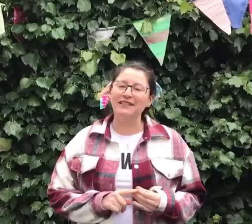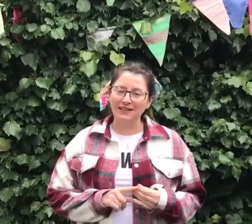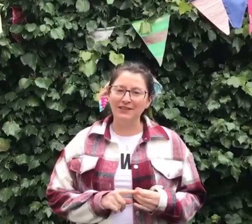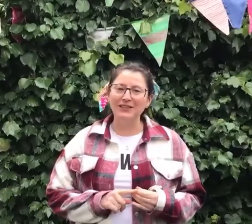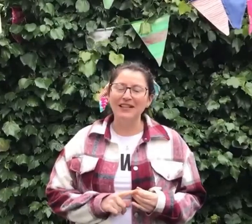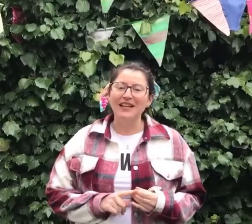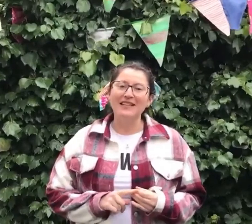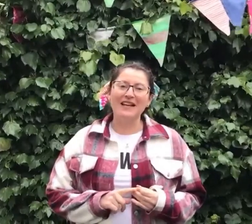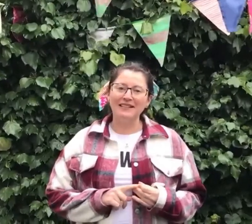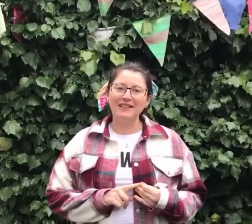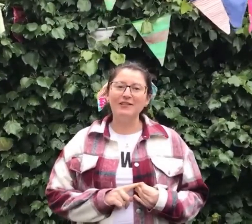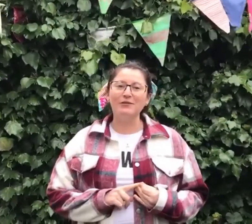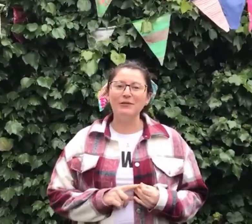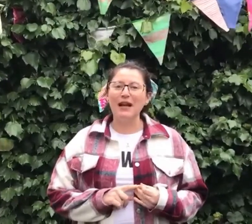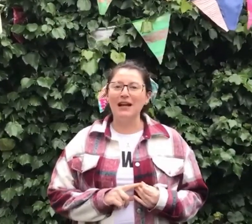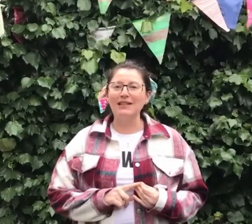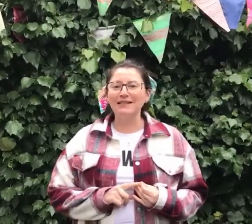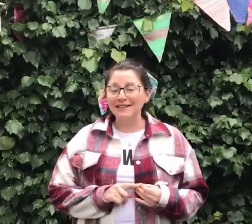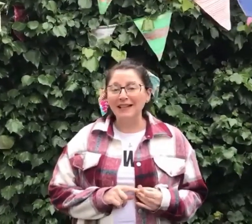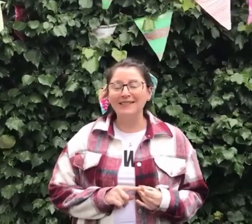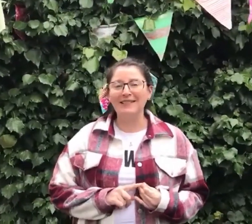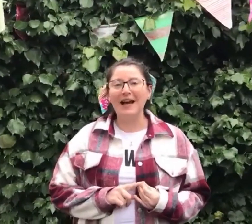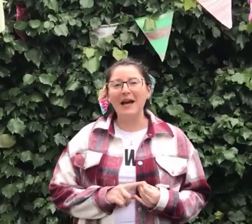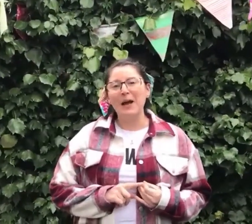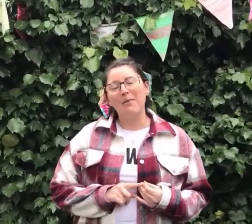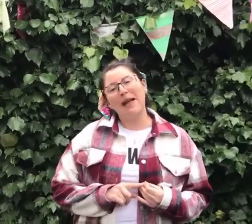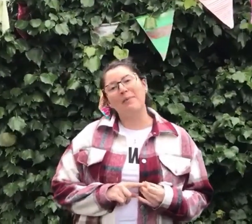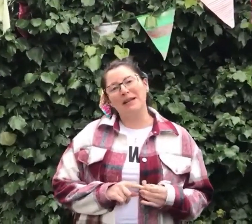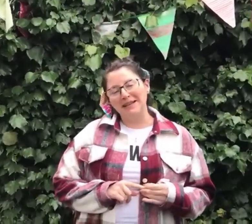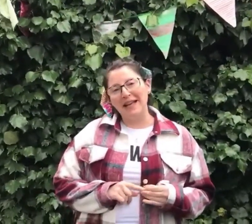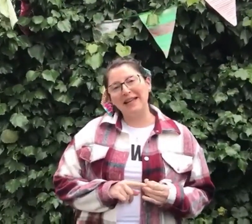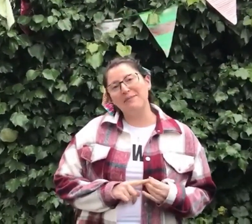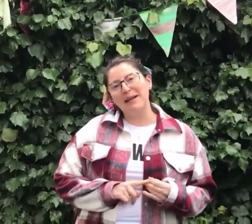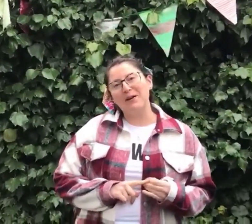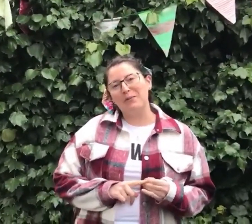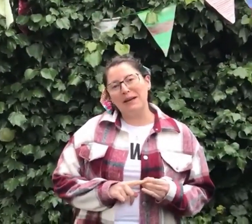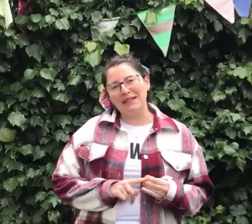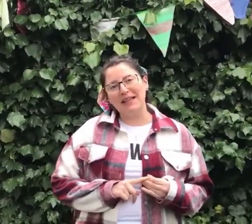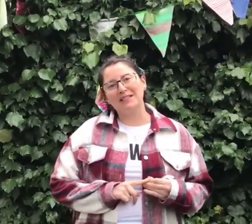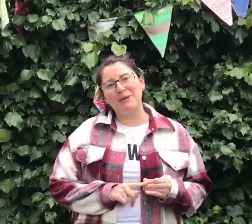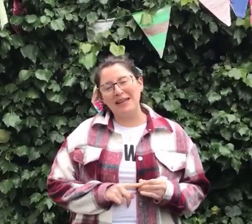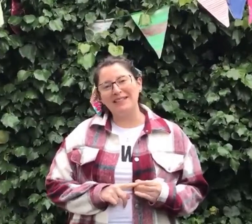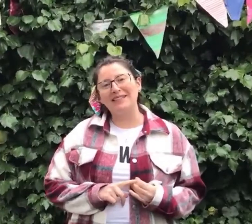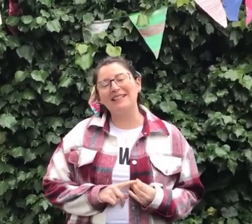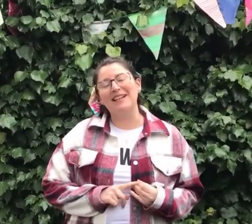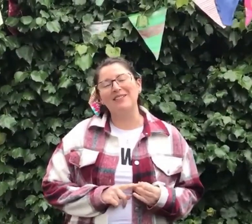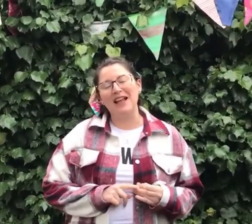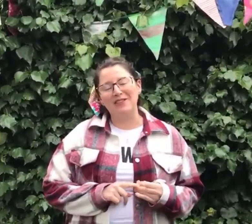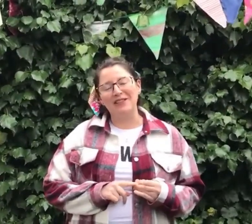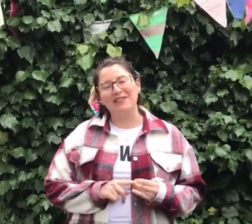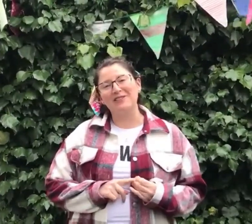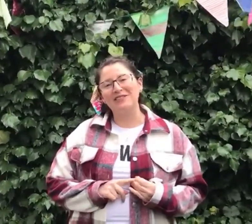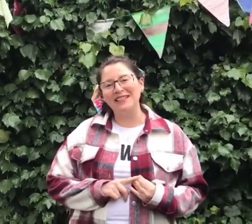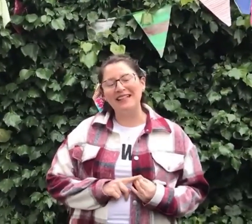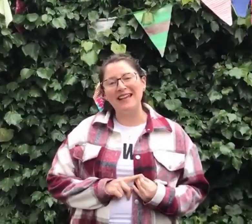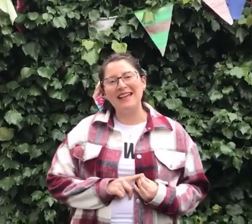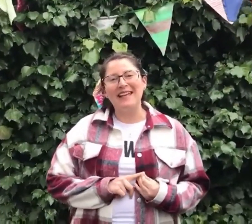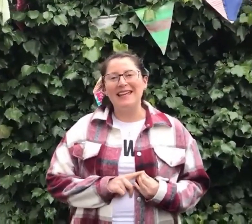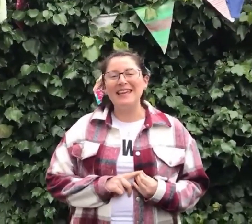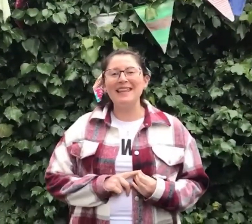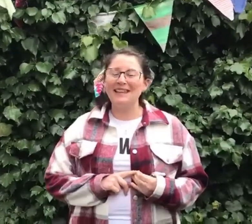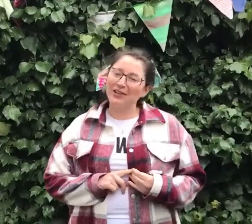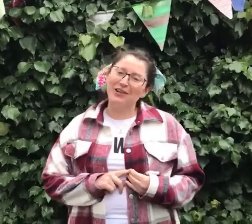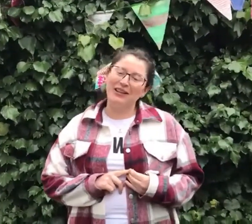están organizando, ya que ha sido una instancia para aprender y para compartir experiencias a lo largo de todo